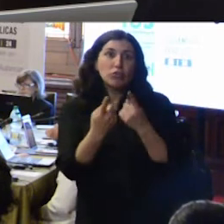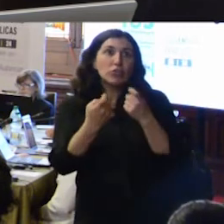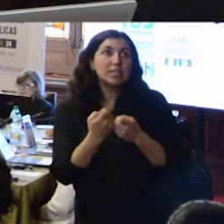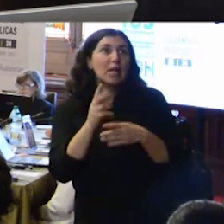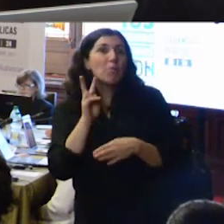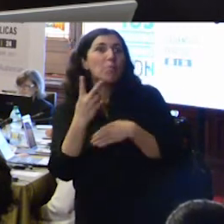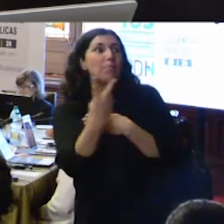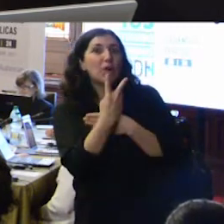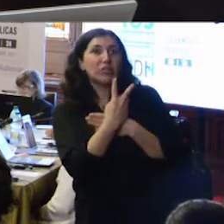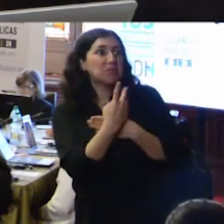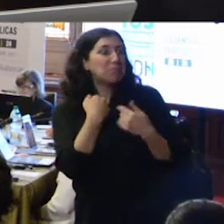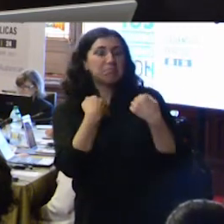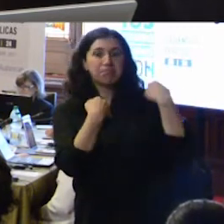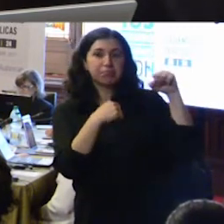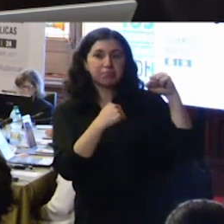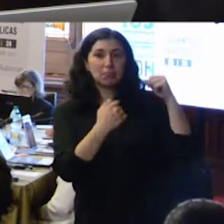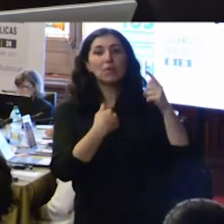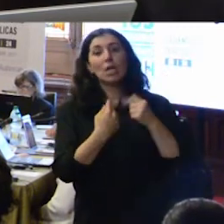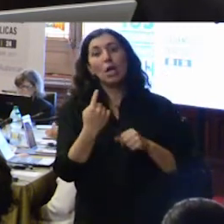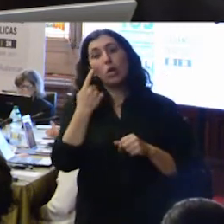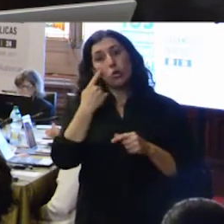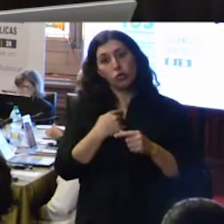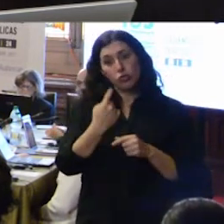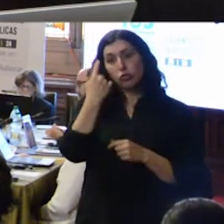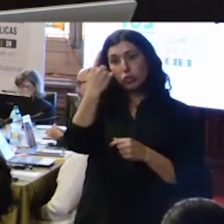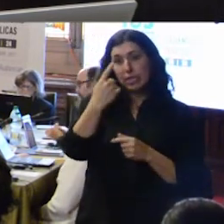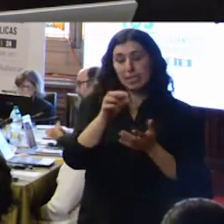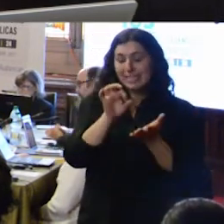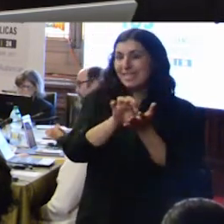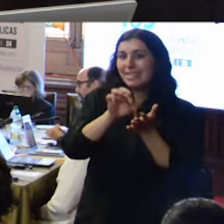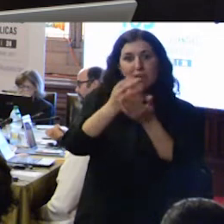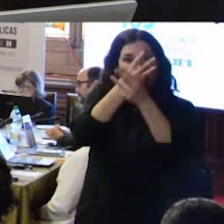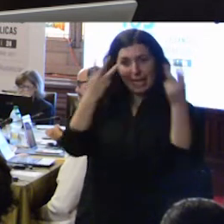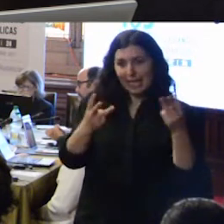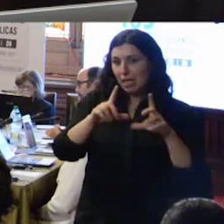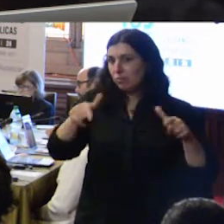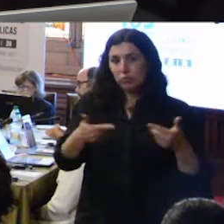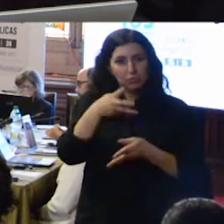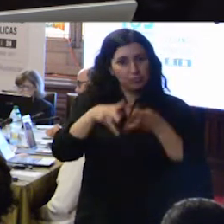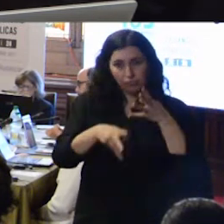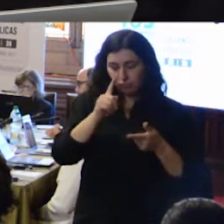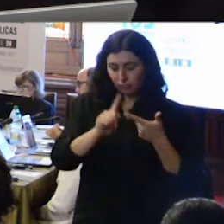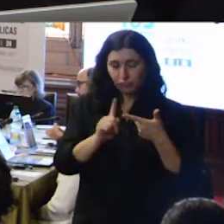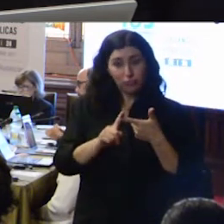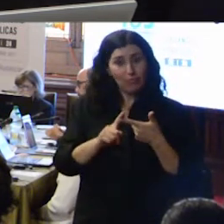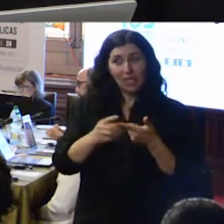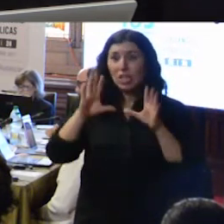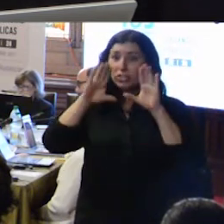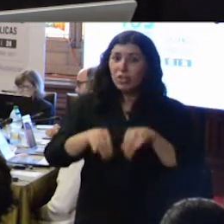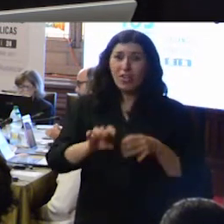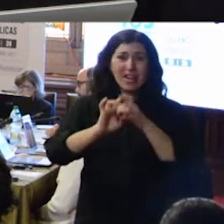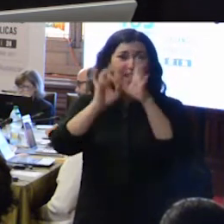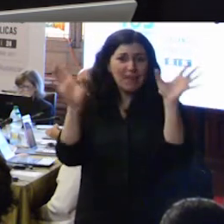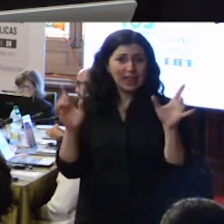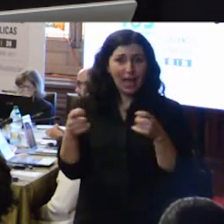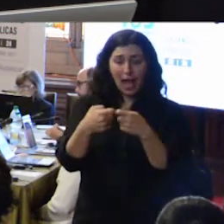no nos atienden. Uno, el sistema general de cumplimiento es inoperante. Dos, se ha retrocedido en la libertad de